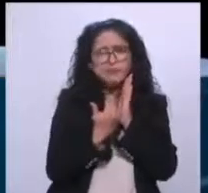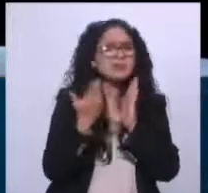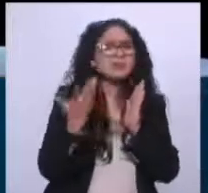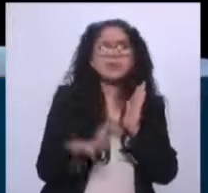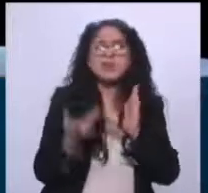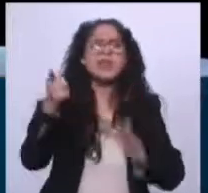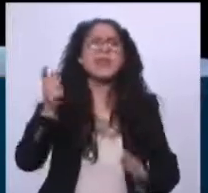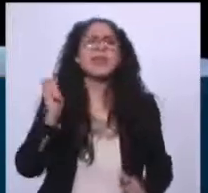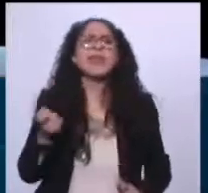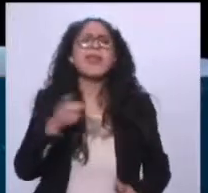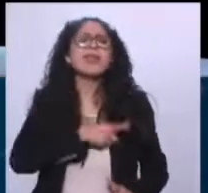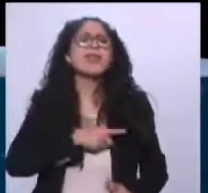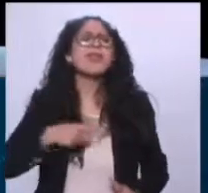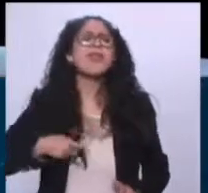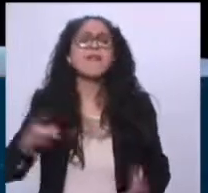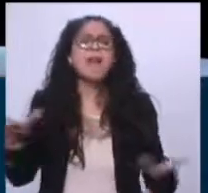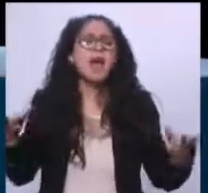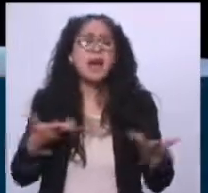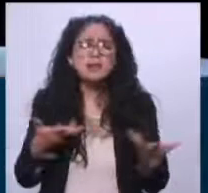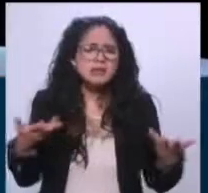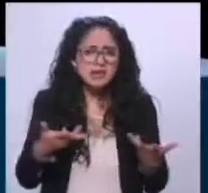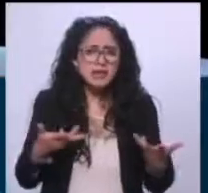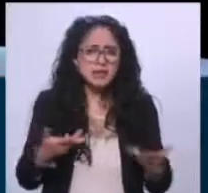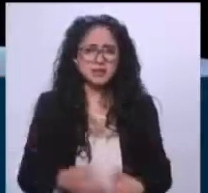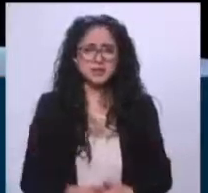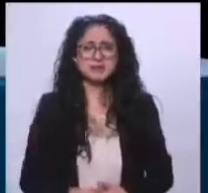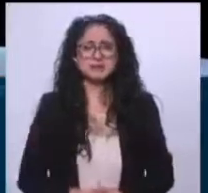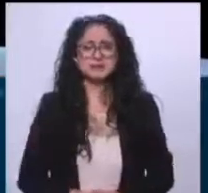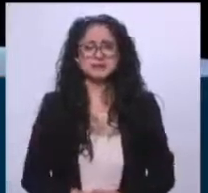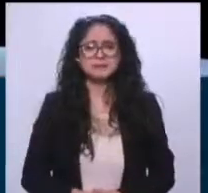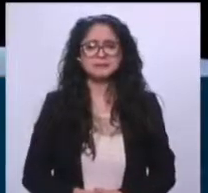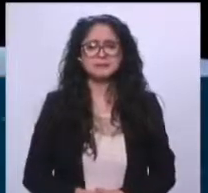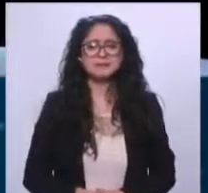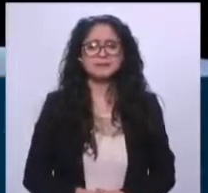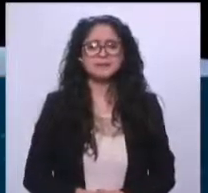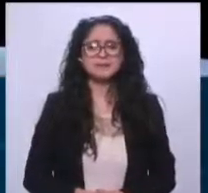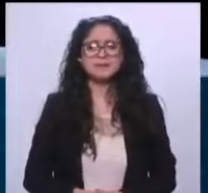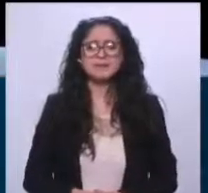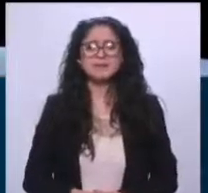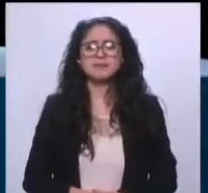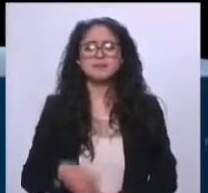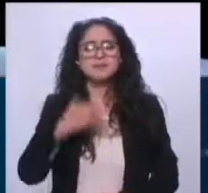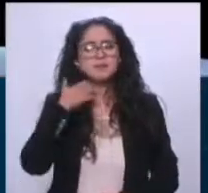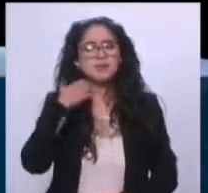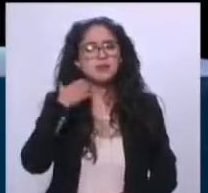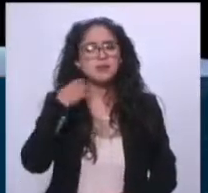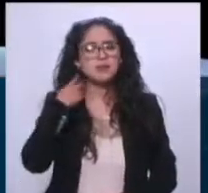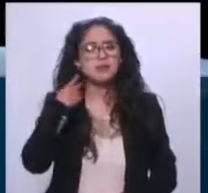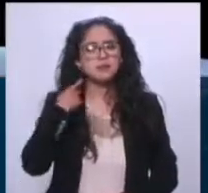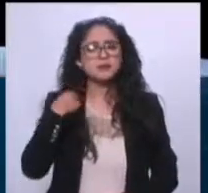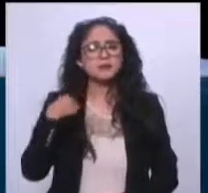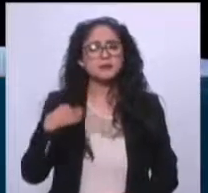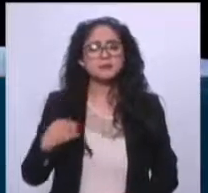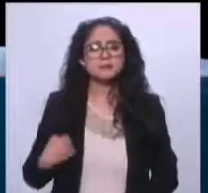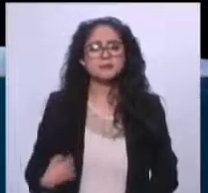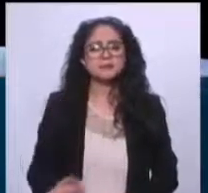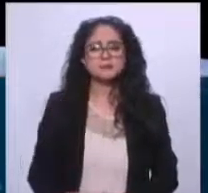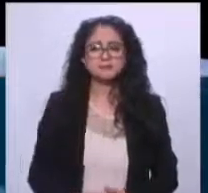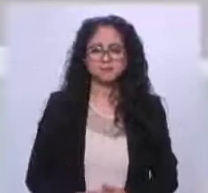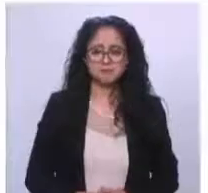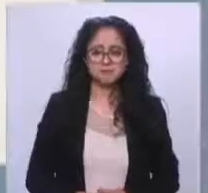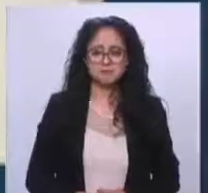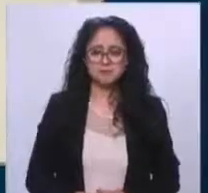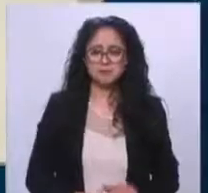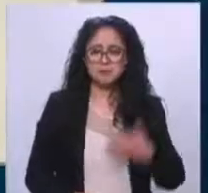¿ella qué tiene que dar? ¿Ella qué tiene que entregar además de declararse culpable? Claro que sí. Prácticamente podría optar,